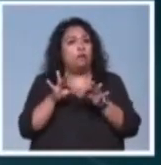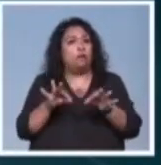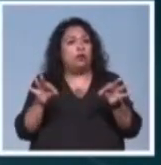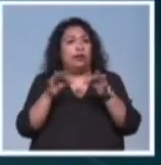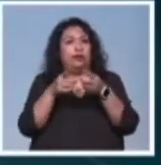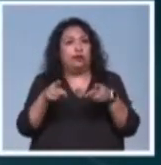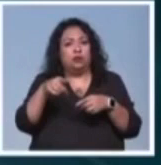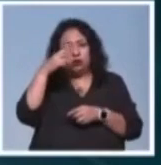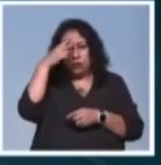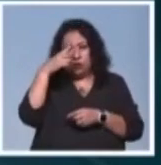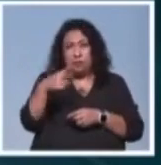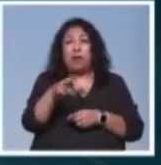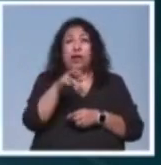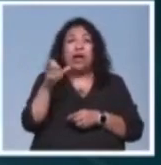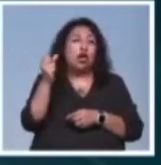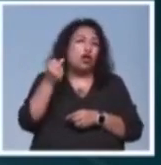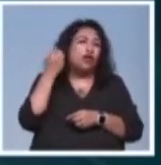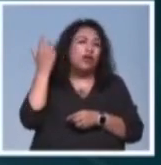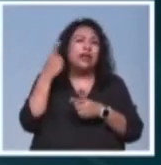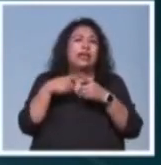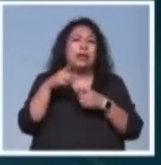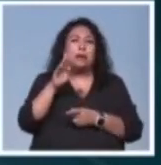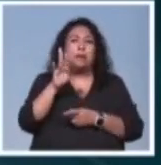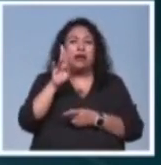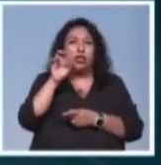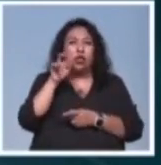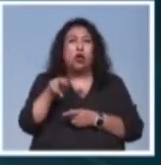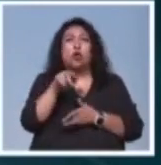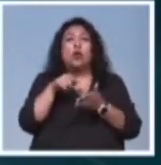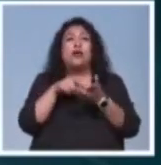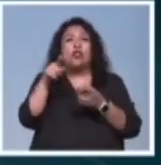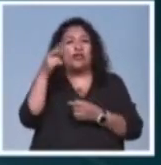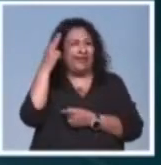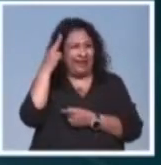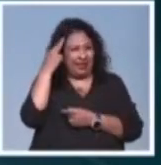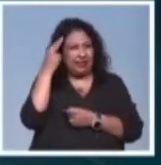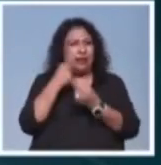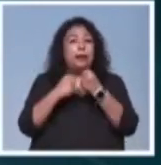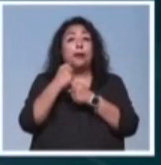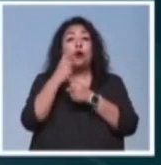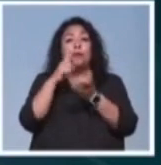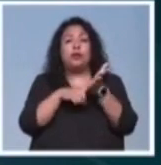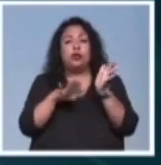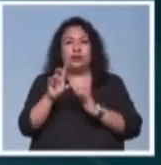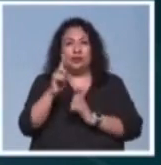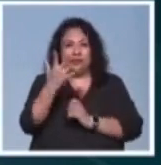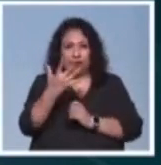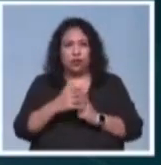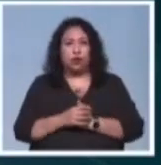importante desarrollo en México, a raíz de las conferencias que André Breton tuvo en el Palacio de Bellas Artes en